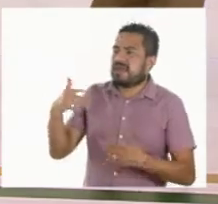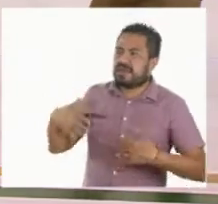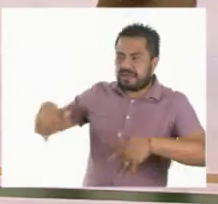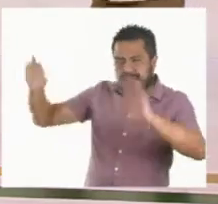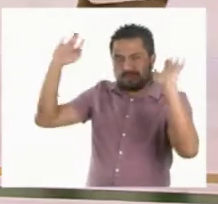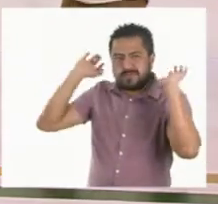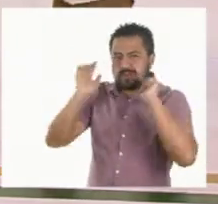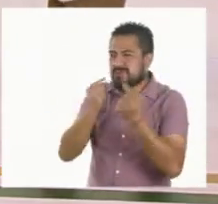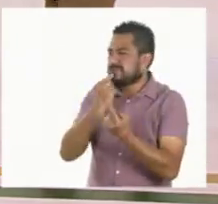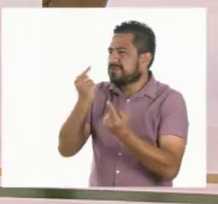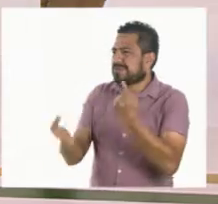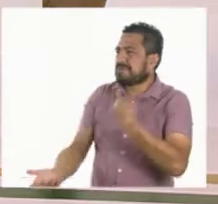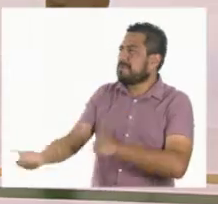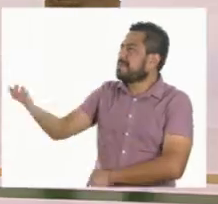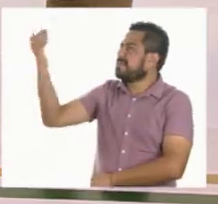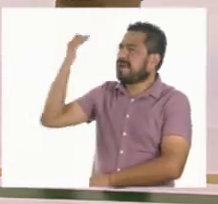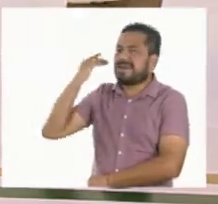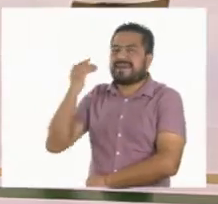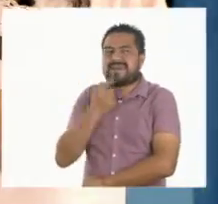niño.